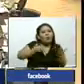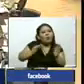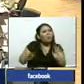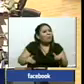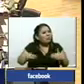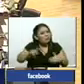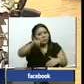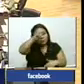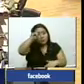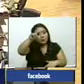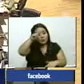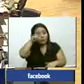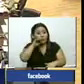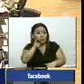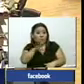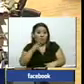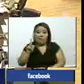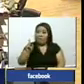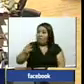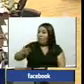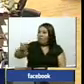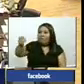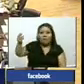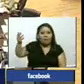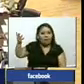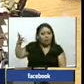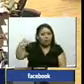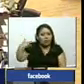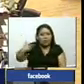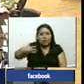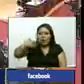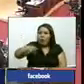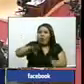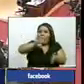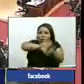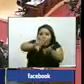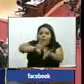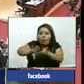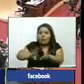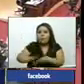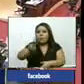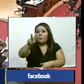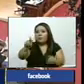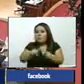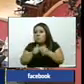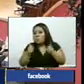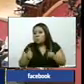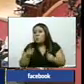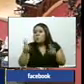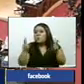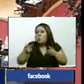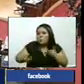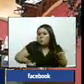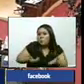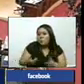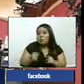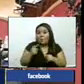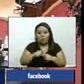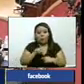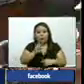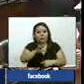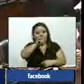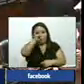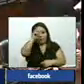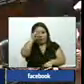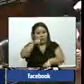gestión. Destacó que en periodos anteriores reportaron un gasto de hasta 2 millones de dólares en bienes y servicios, pero en su